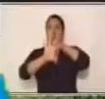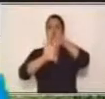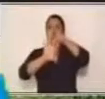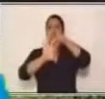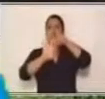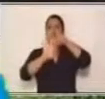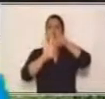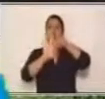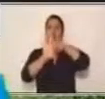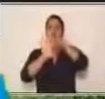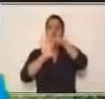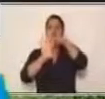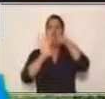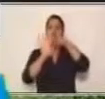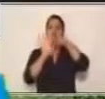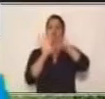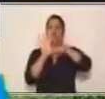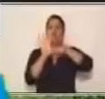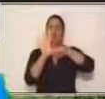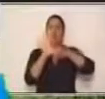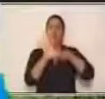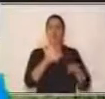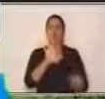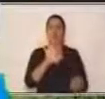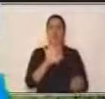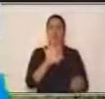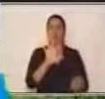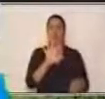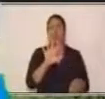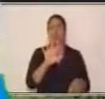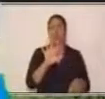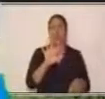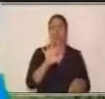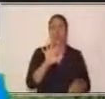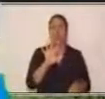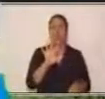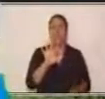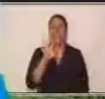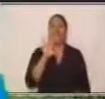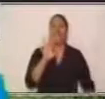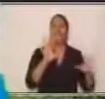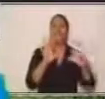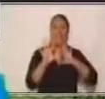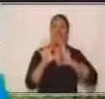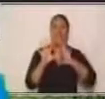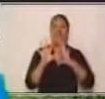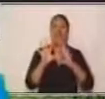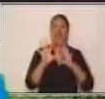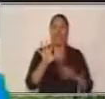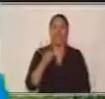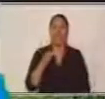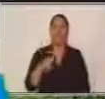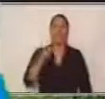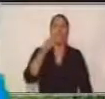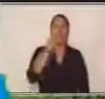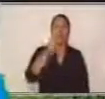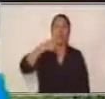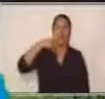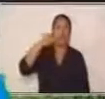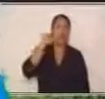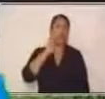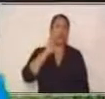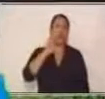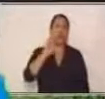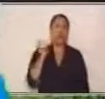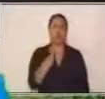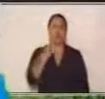el índice, nuevamente encontramos un ángulo agudo. Para formar un ángulo agudo con nuestro índice y nuestro